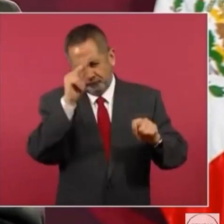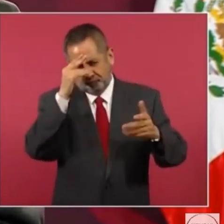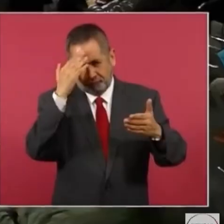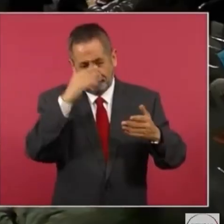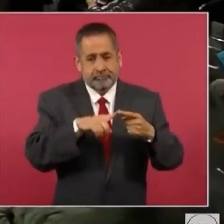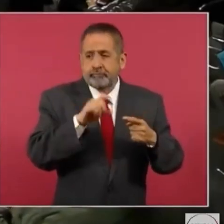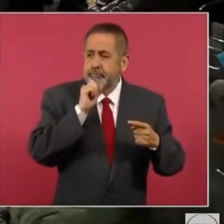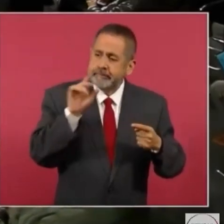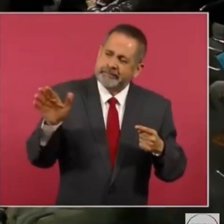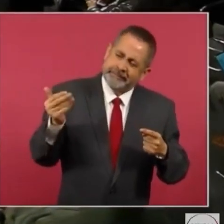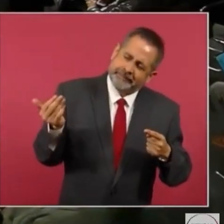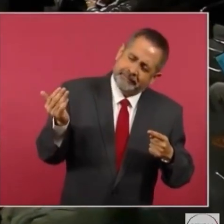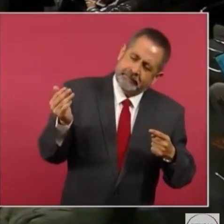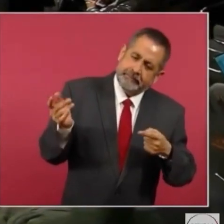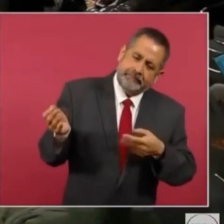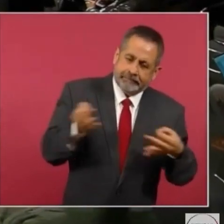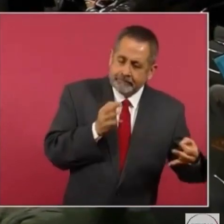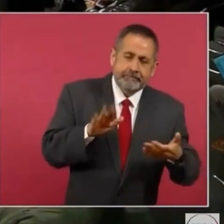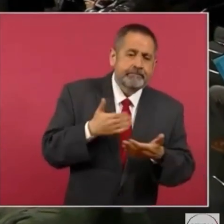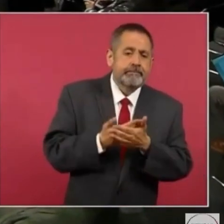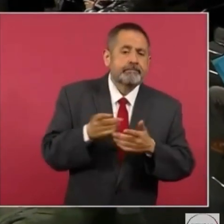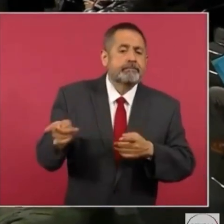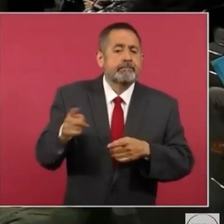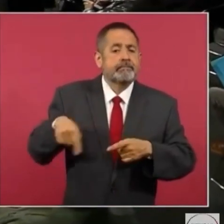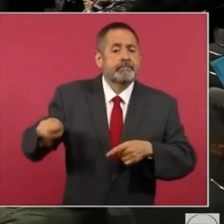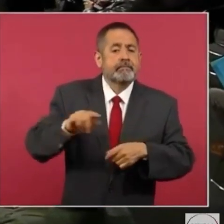fueron artistas,